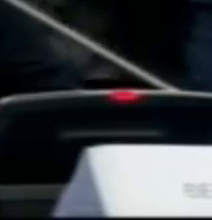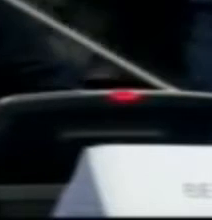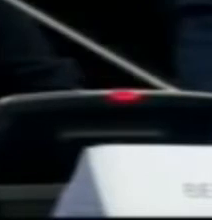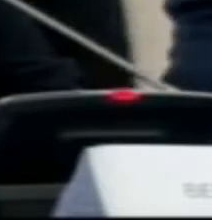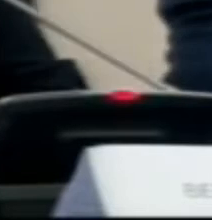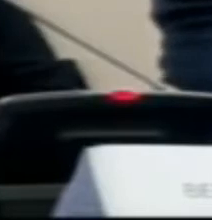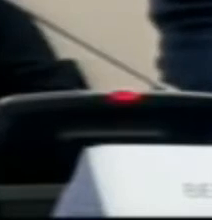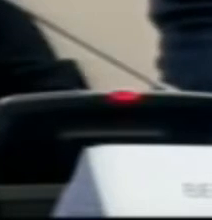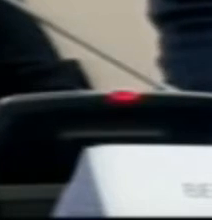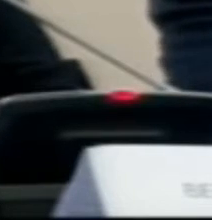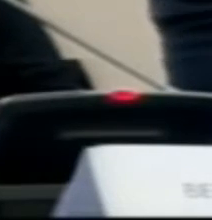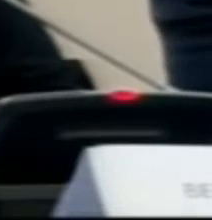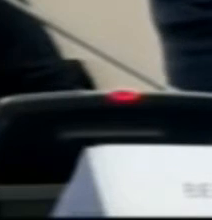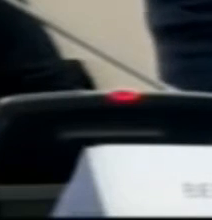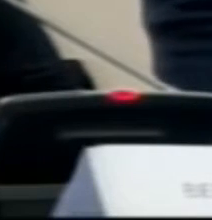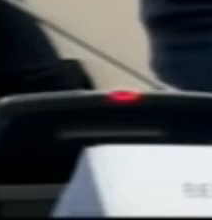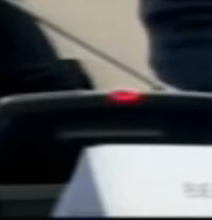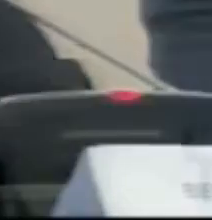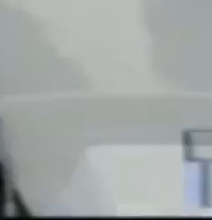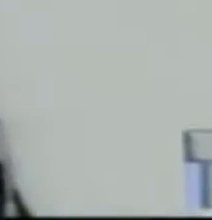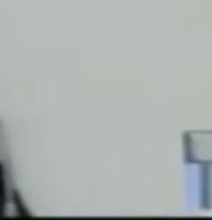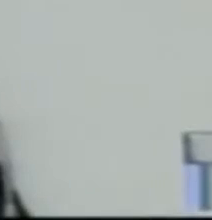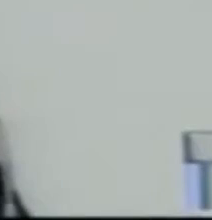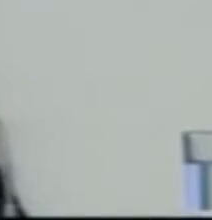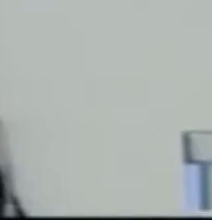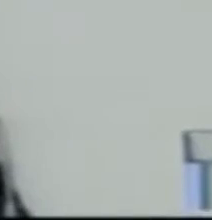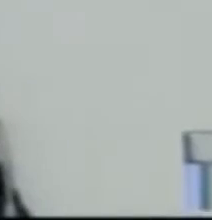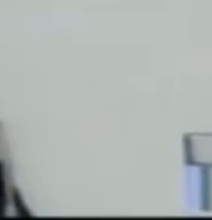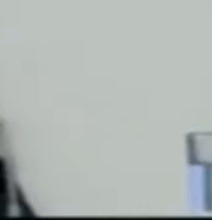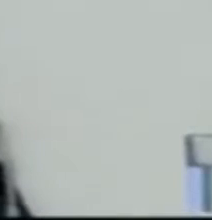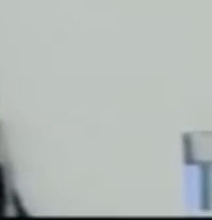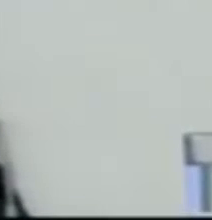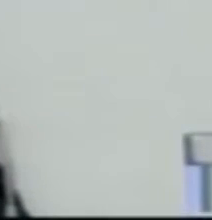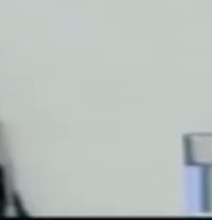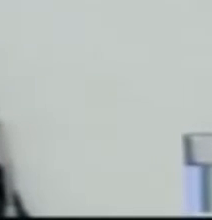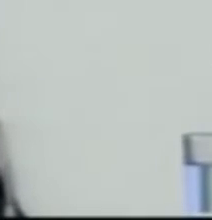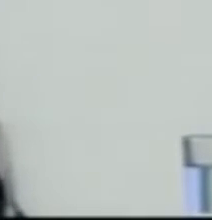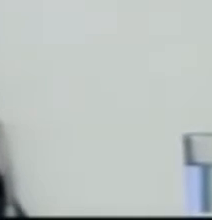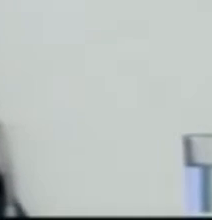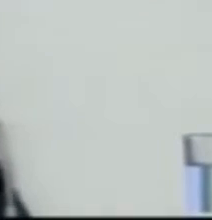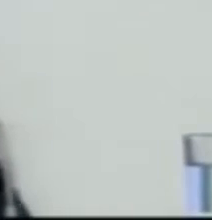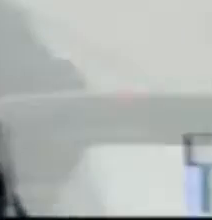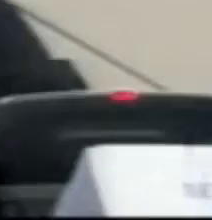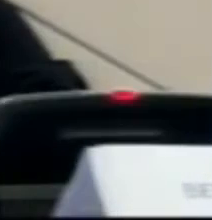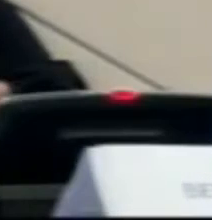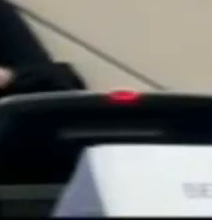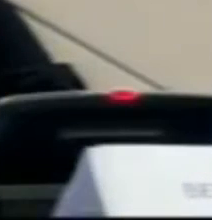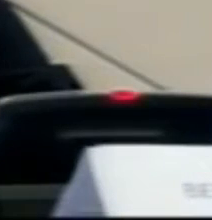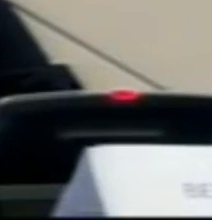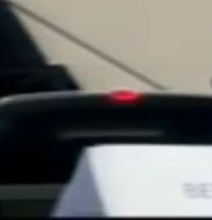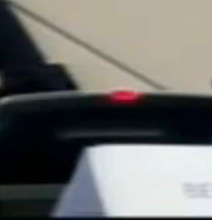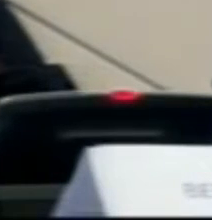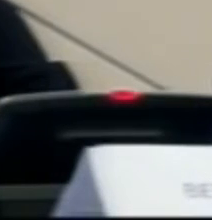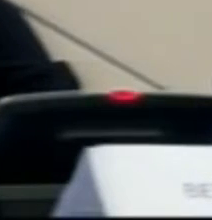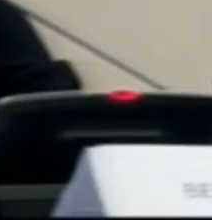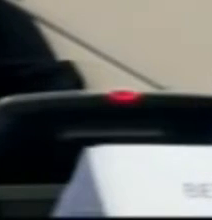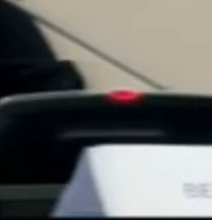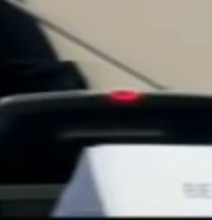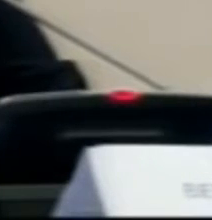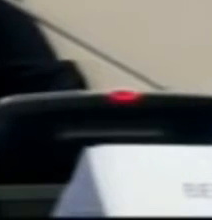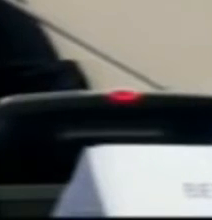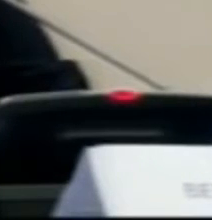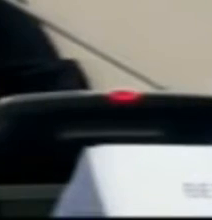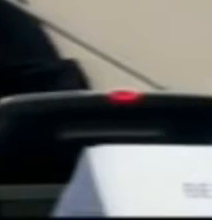de las preguntas de los 7 miembros de la subcomisión y finalizaríamos con 3 preguntas que nos haga llegar por